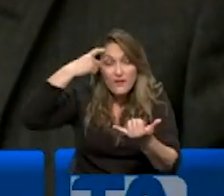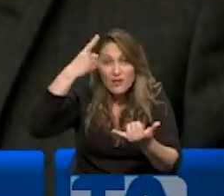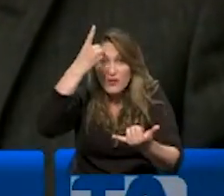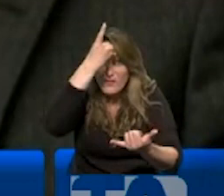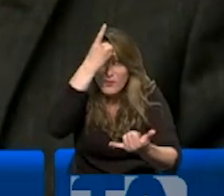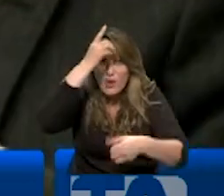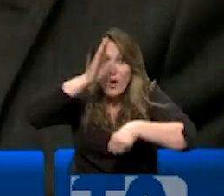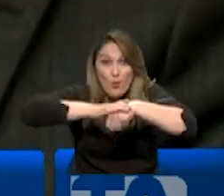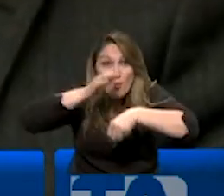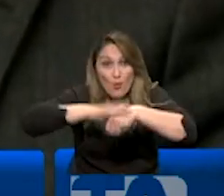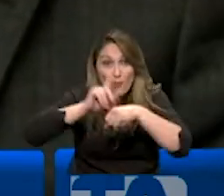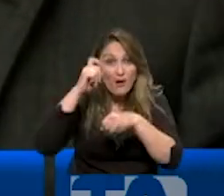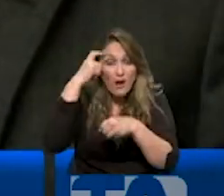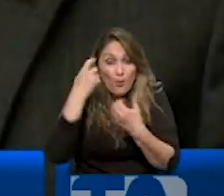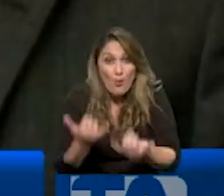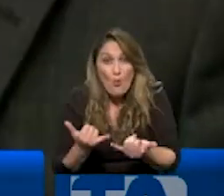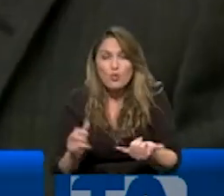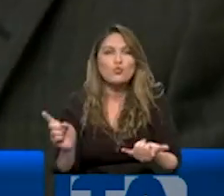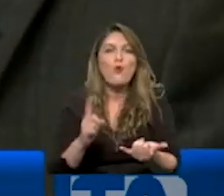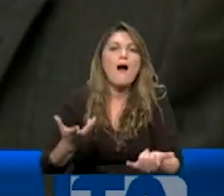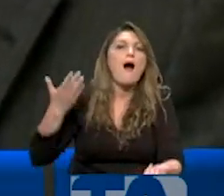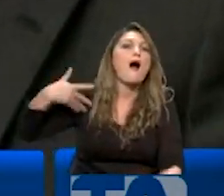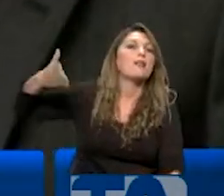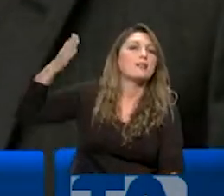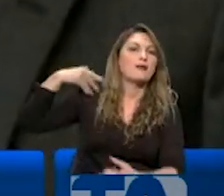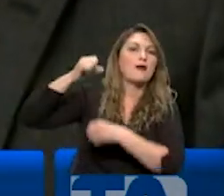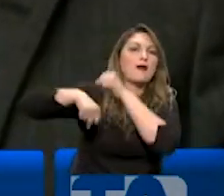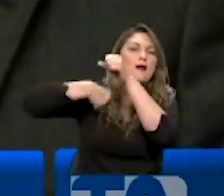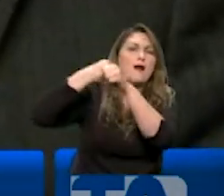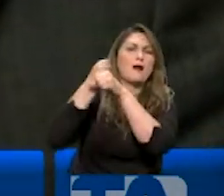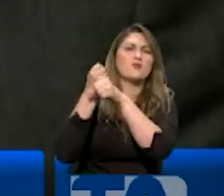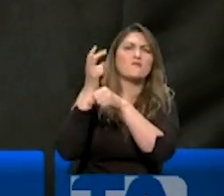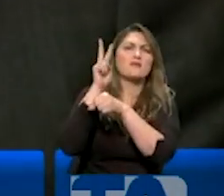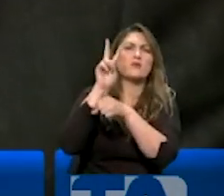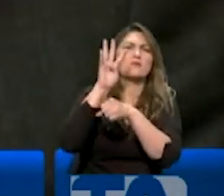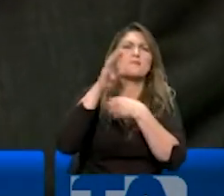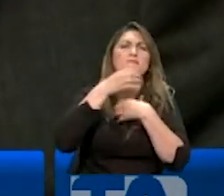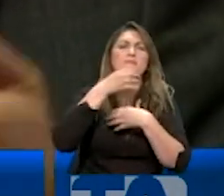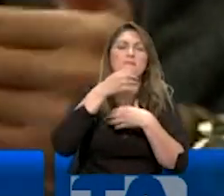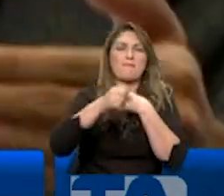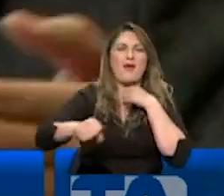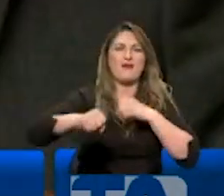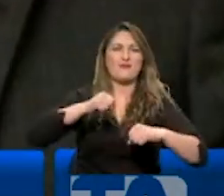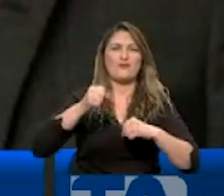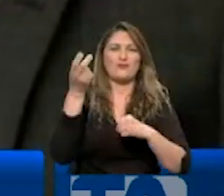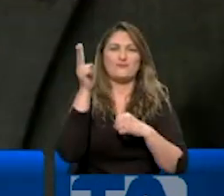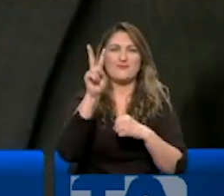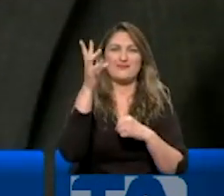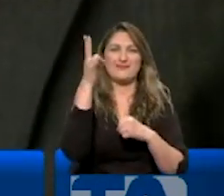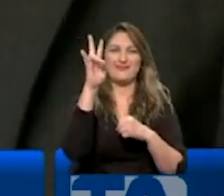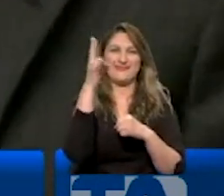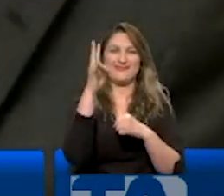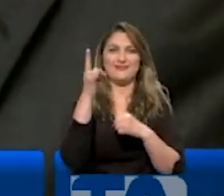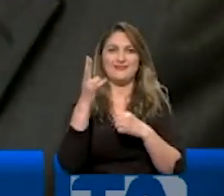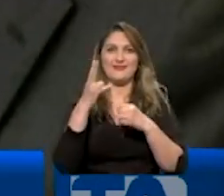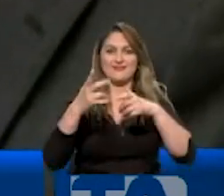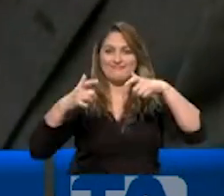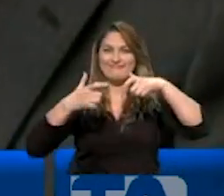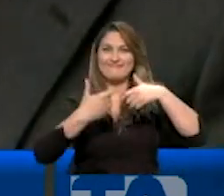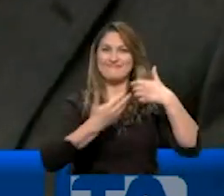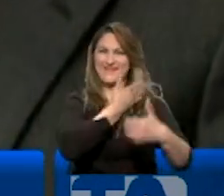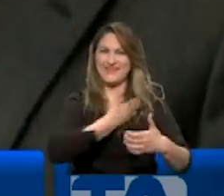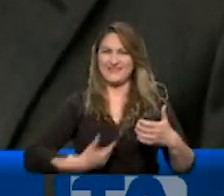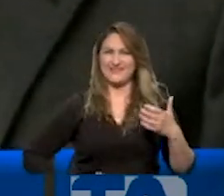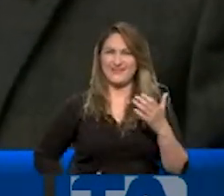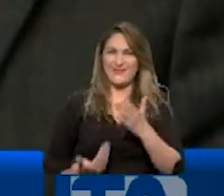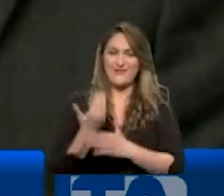dólares que a corte 24 de mayo del 2017 heredamos como deuda con los jubilados. Y que este gobierno ha